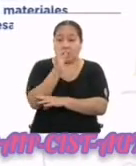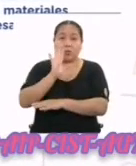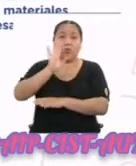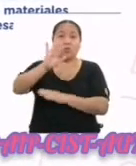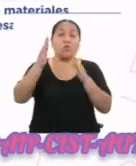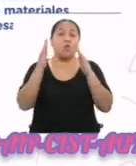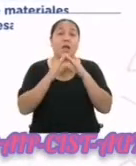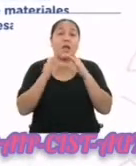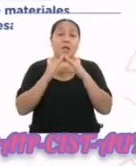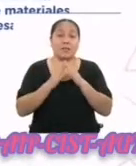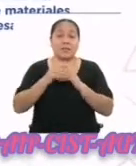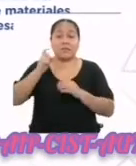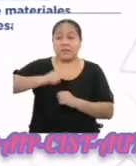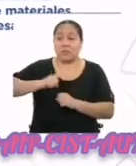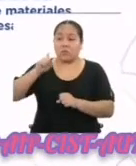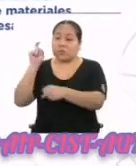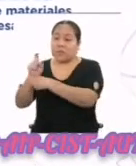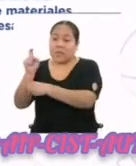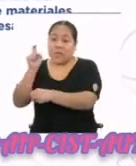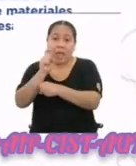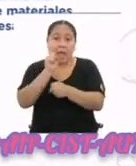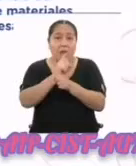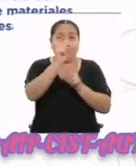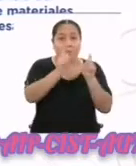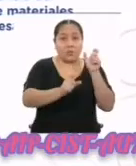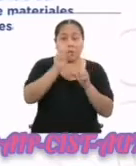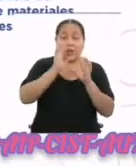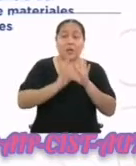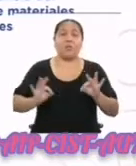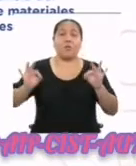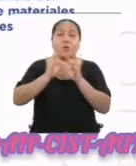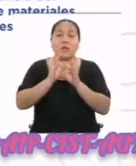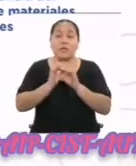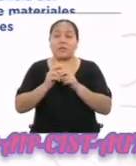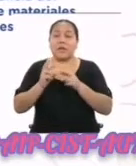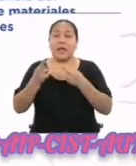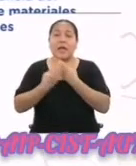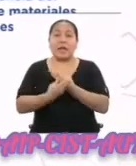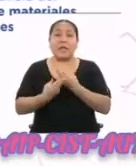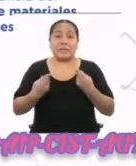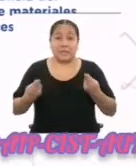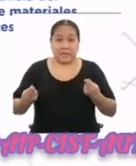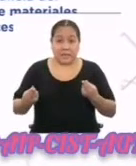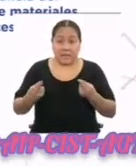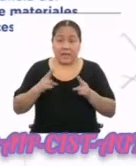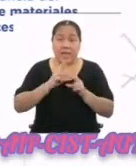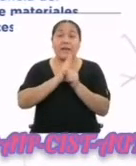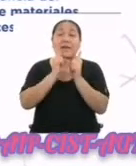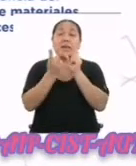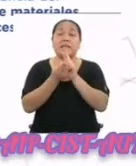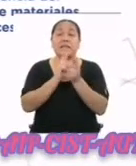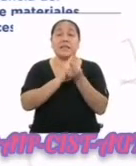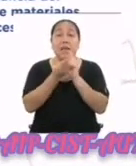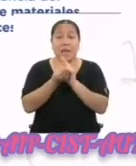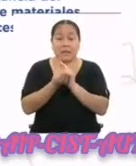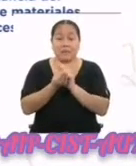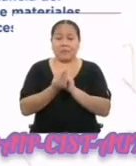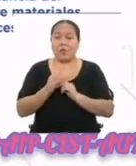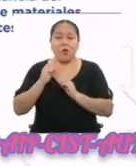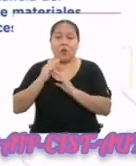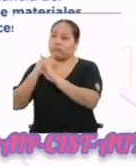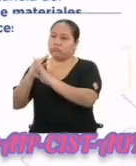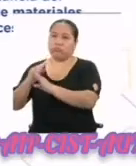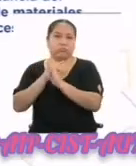casa, podemos concientizar a las personas sobre la importancia del reciclaje. De esta manera, evitaremos el uso de materiales nuevos.